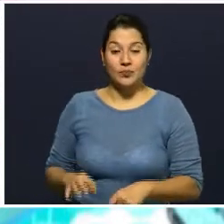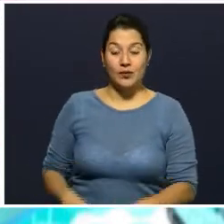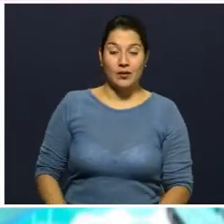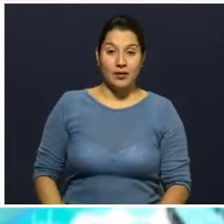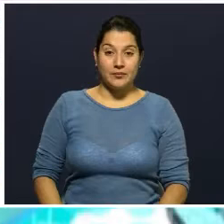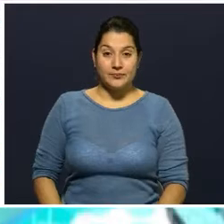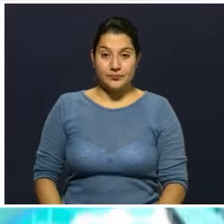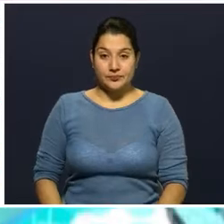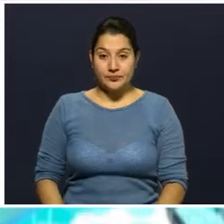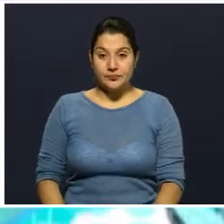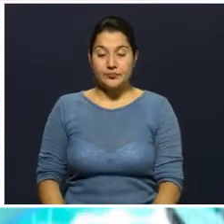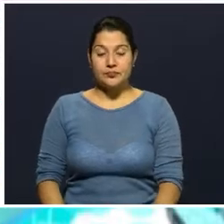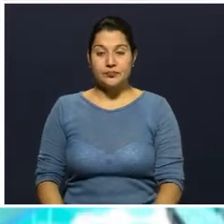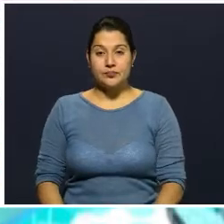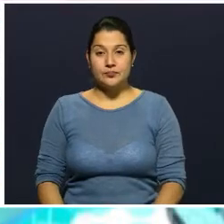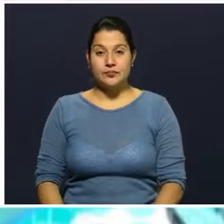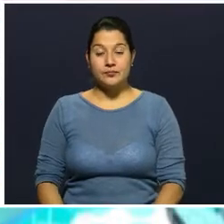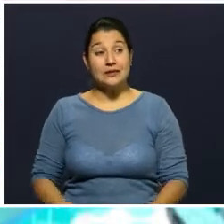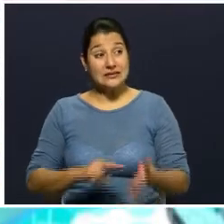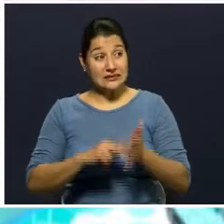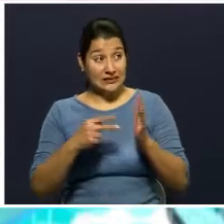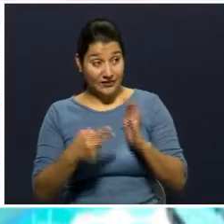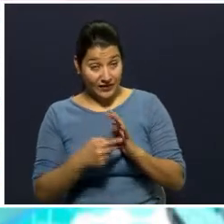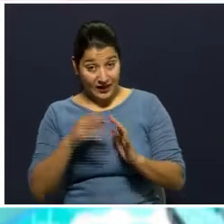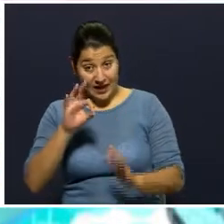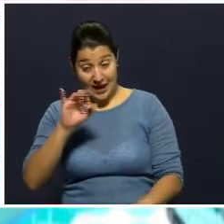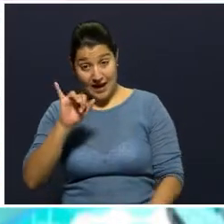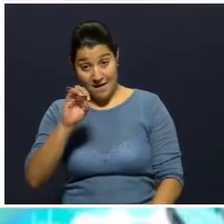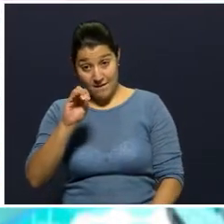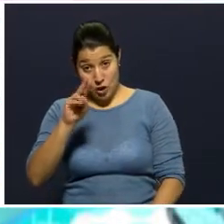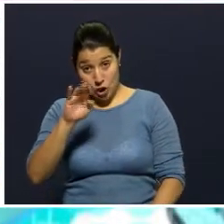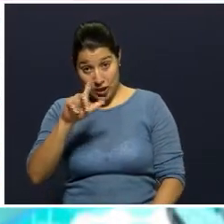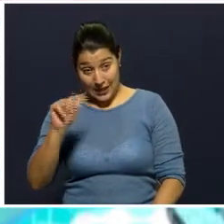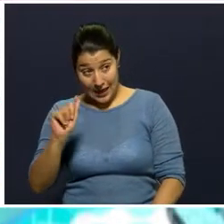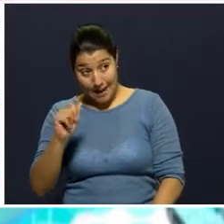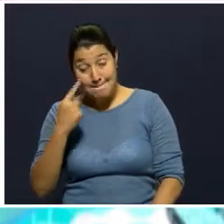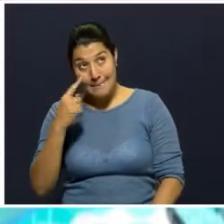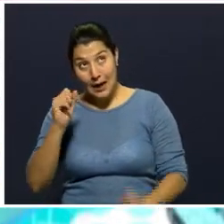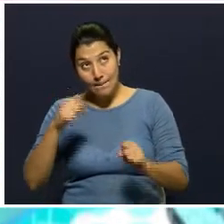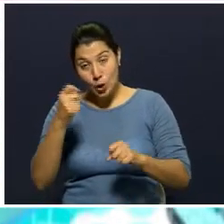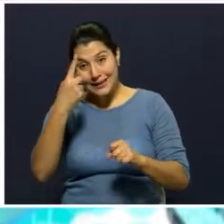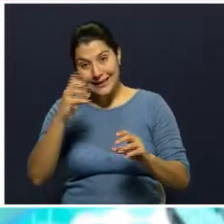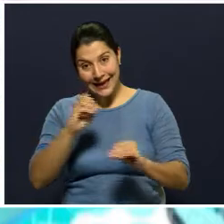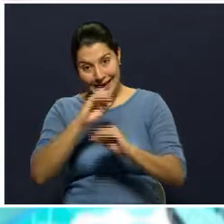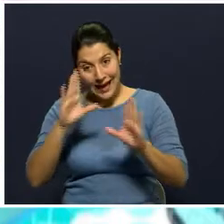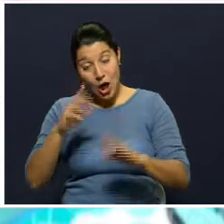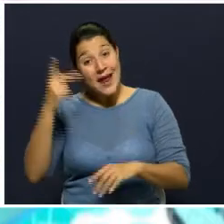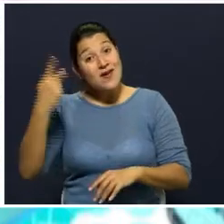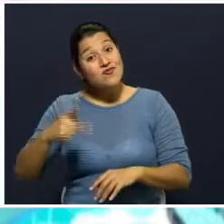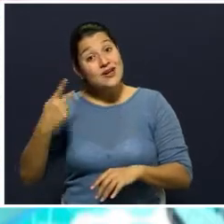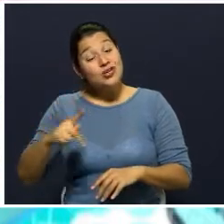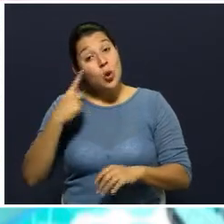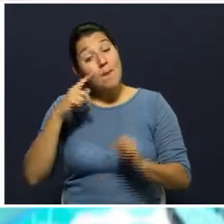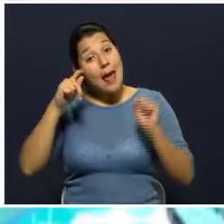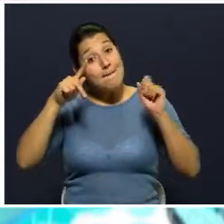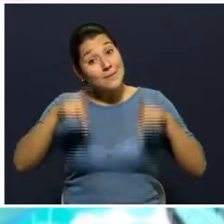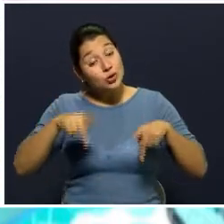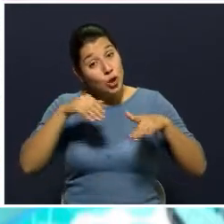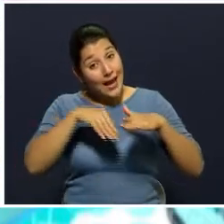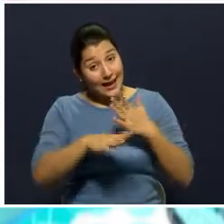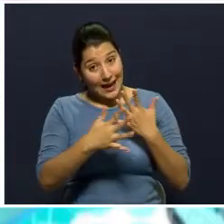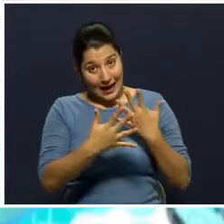ese siguiente análisis técnico. O sea, doña Fiorella, para estar claros, el riesgo para la salud del privado de libertad